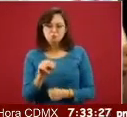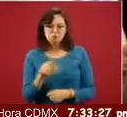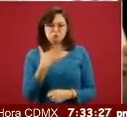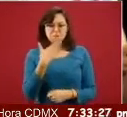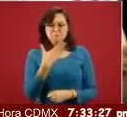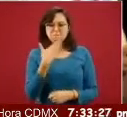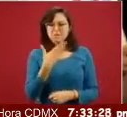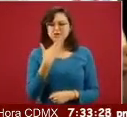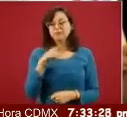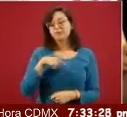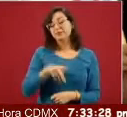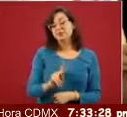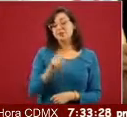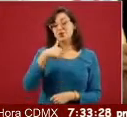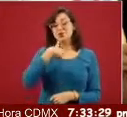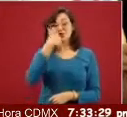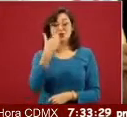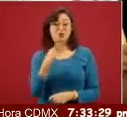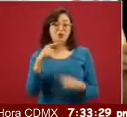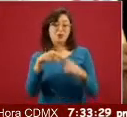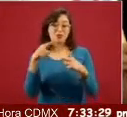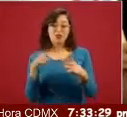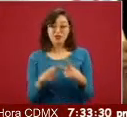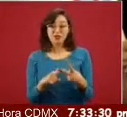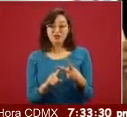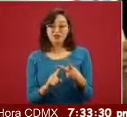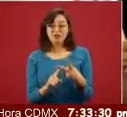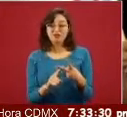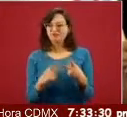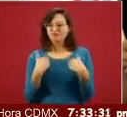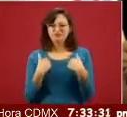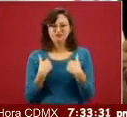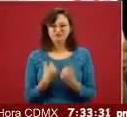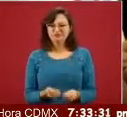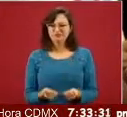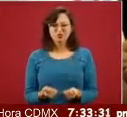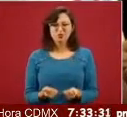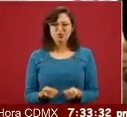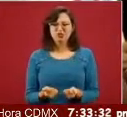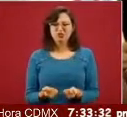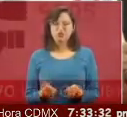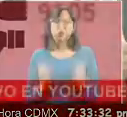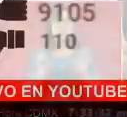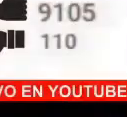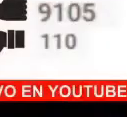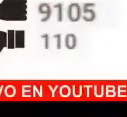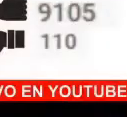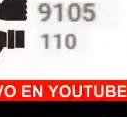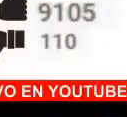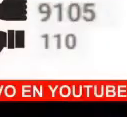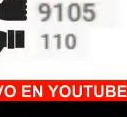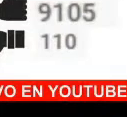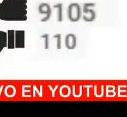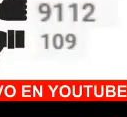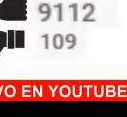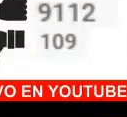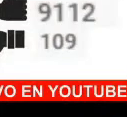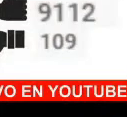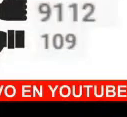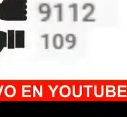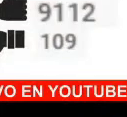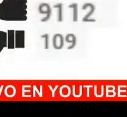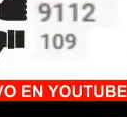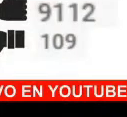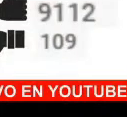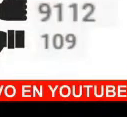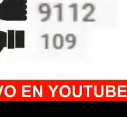de dos que no entiendo, o que más bien quisiera ver cuál es el diagnóstico que tienen. Uno es Sinaloa,